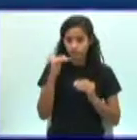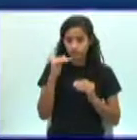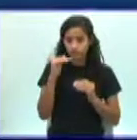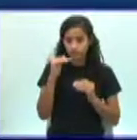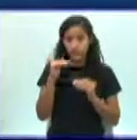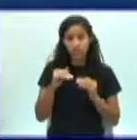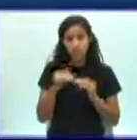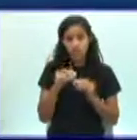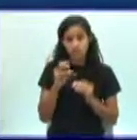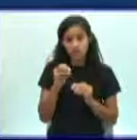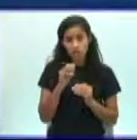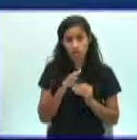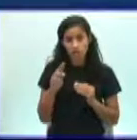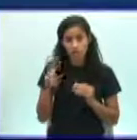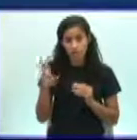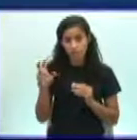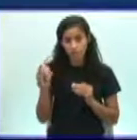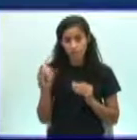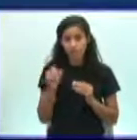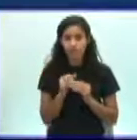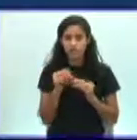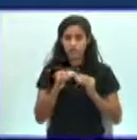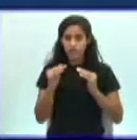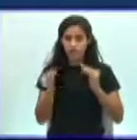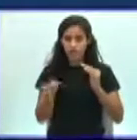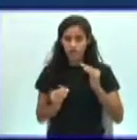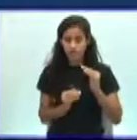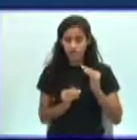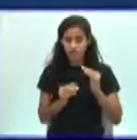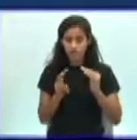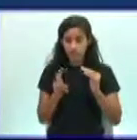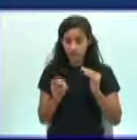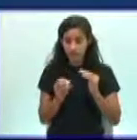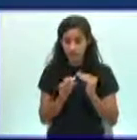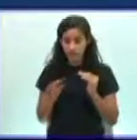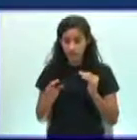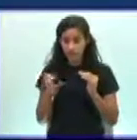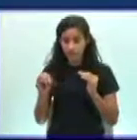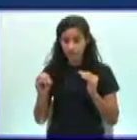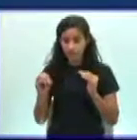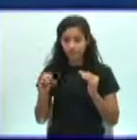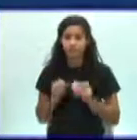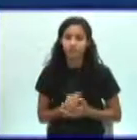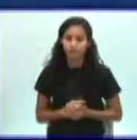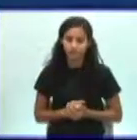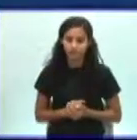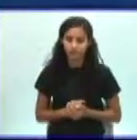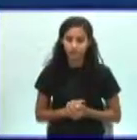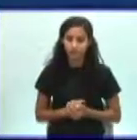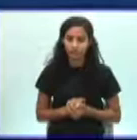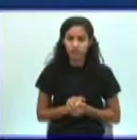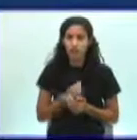ascendente del 0 al 20 y descendente del 20 al 0.